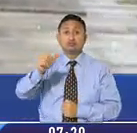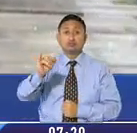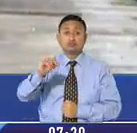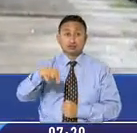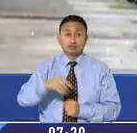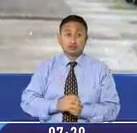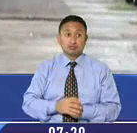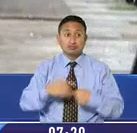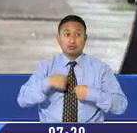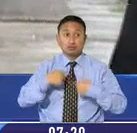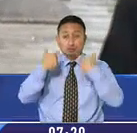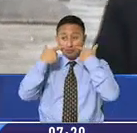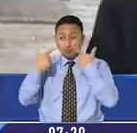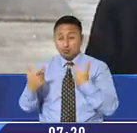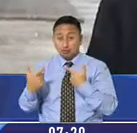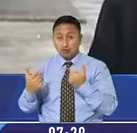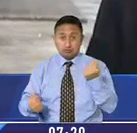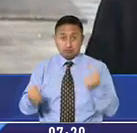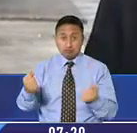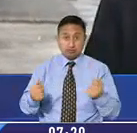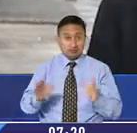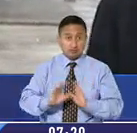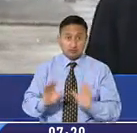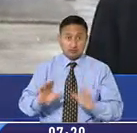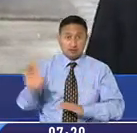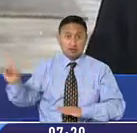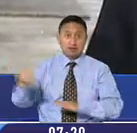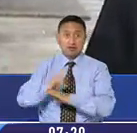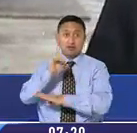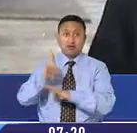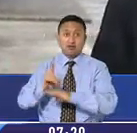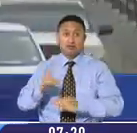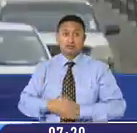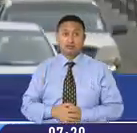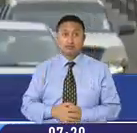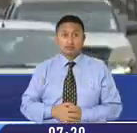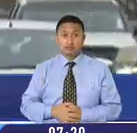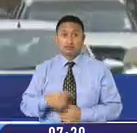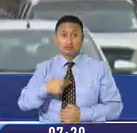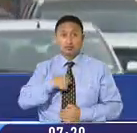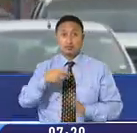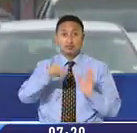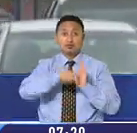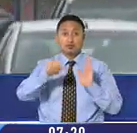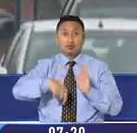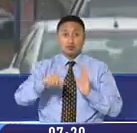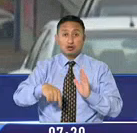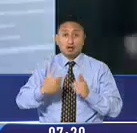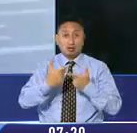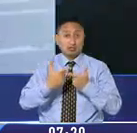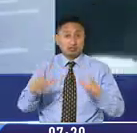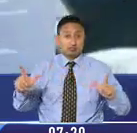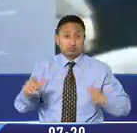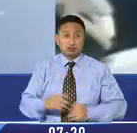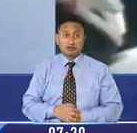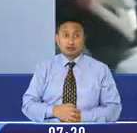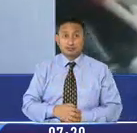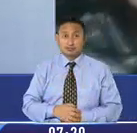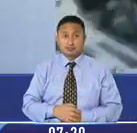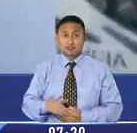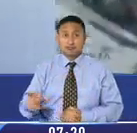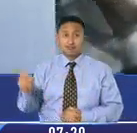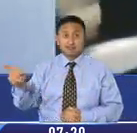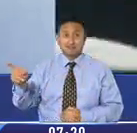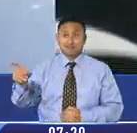soy custodio ni chofer de la directora de la penitenciaría. Yo soy abogado de libre ejercicio y amigo